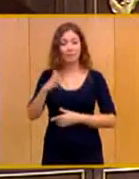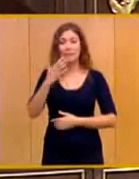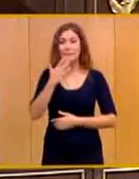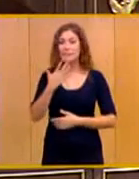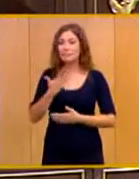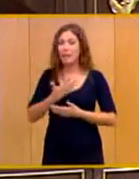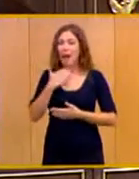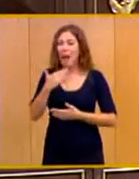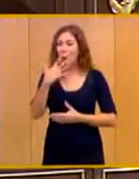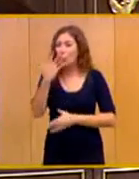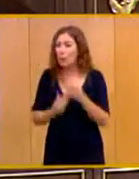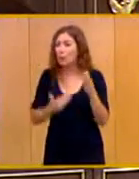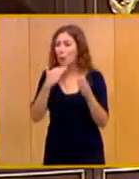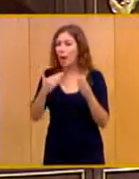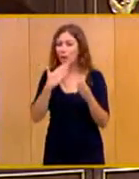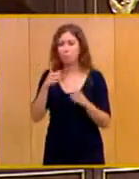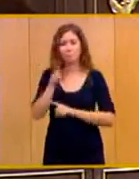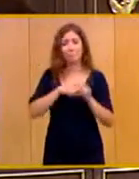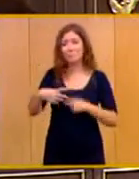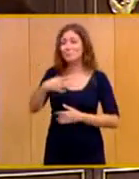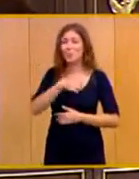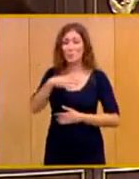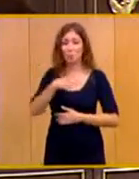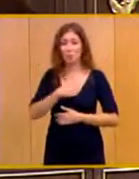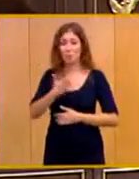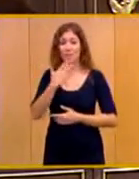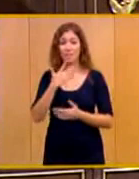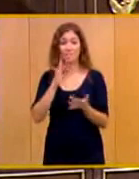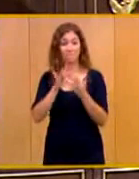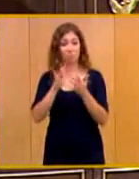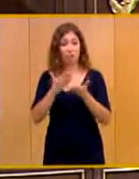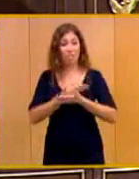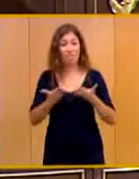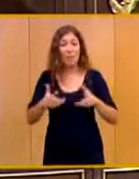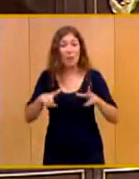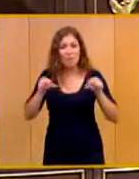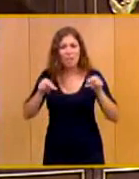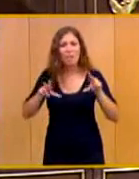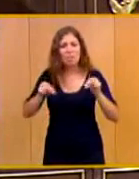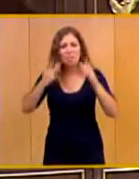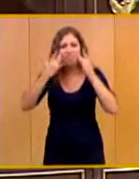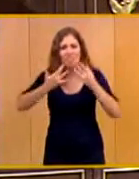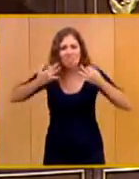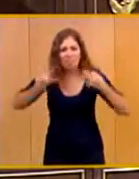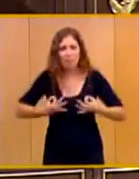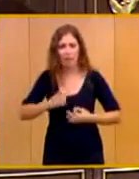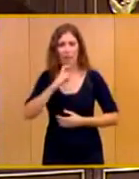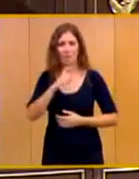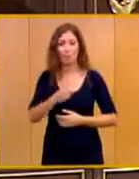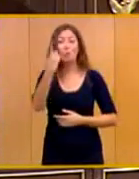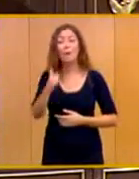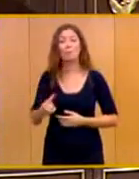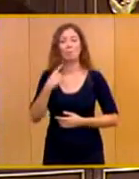e igual de irreparable cuando se quiebra. Es uno de esos bienes que no se pueden perder 2 veces.